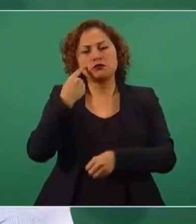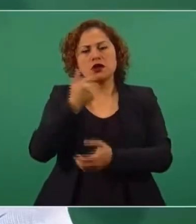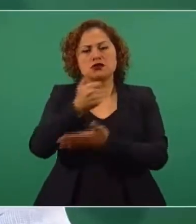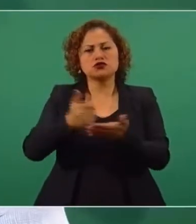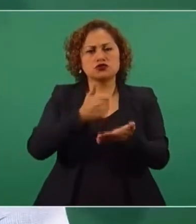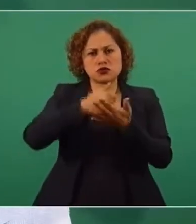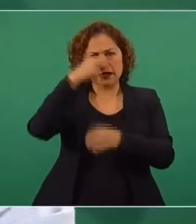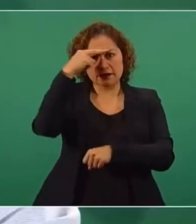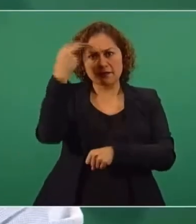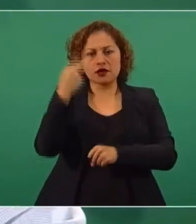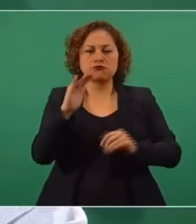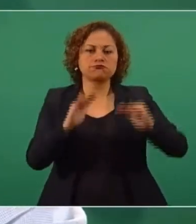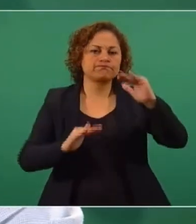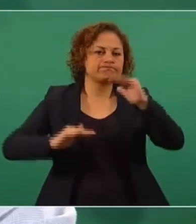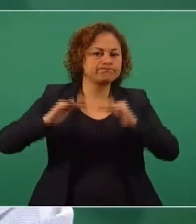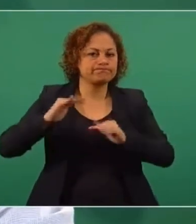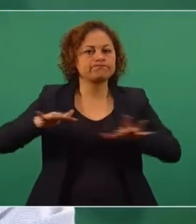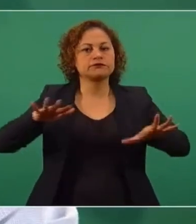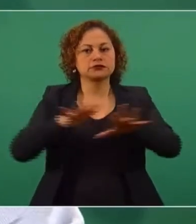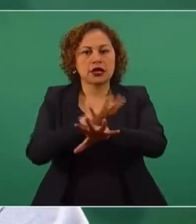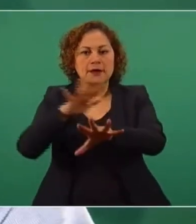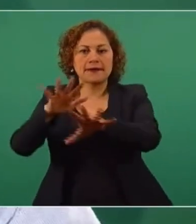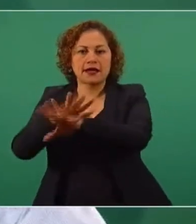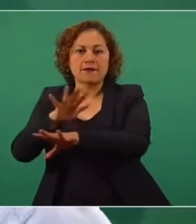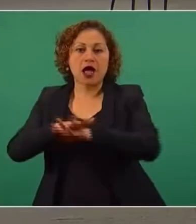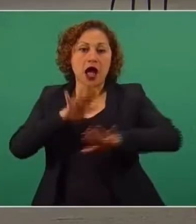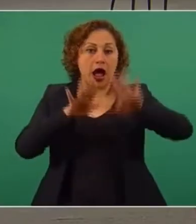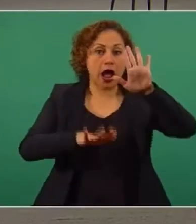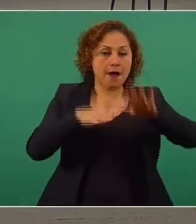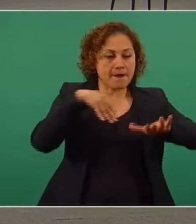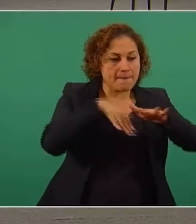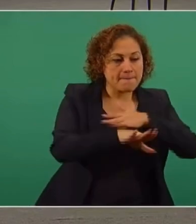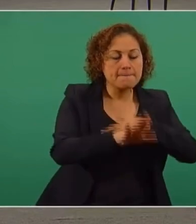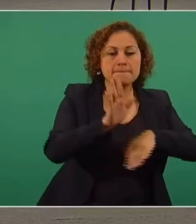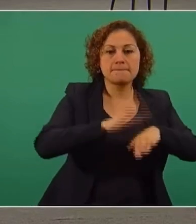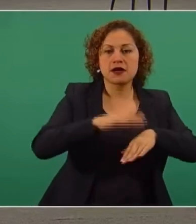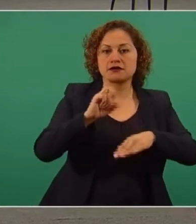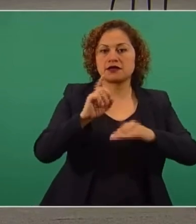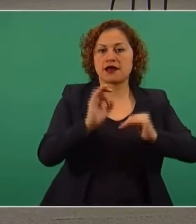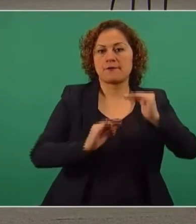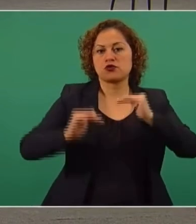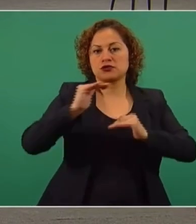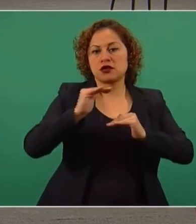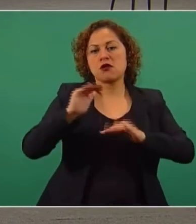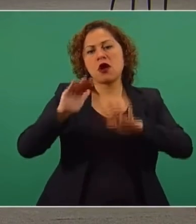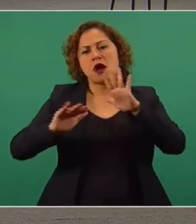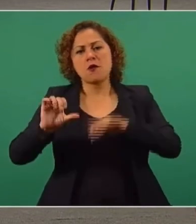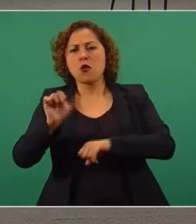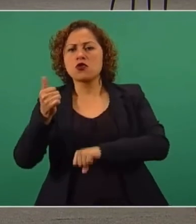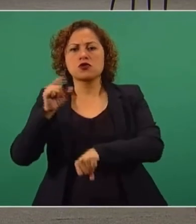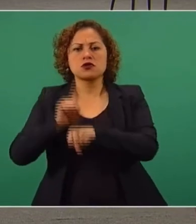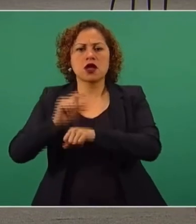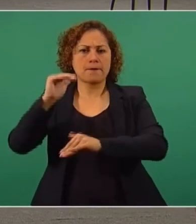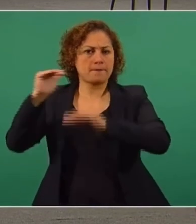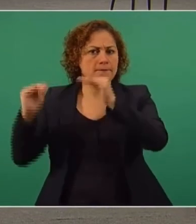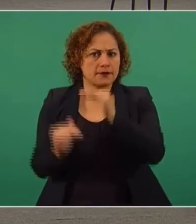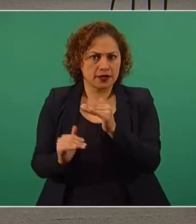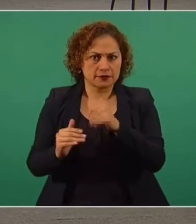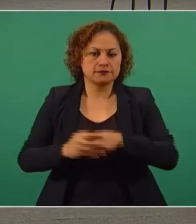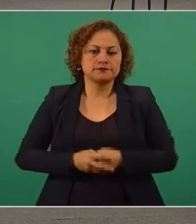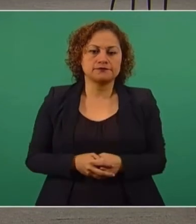días en que tiene más de 30% y la mayoría tiene menos de 30%. La siguiente. Ahora, la